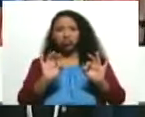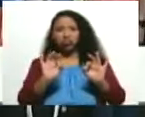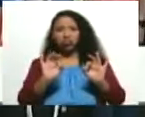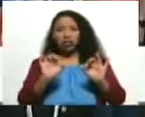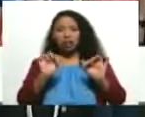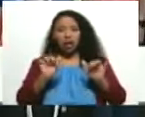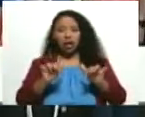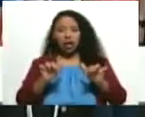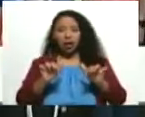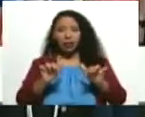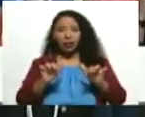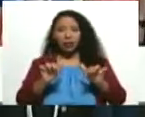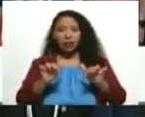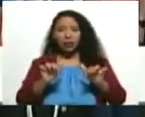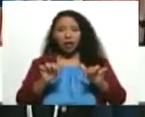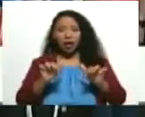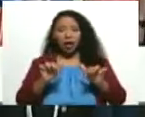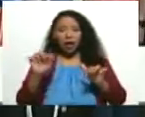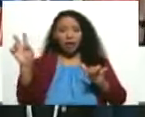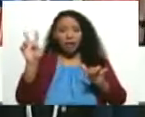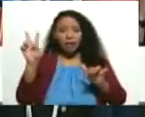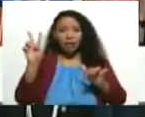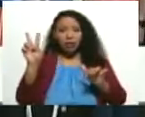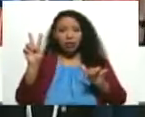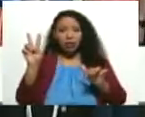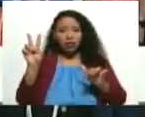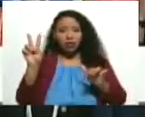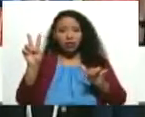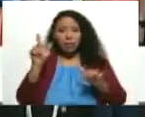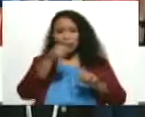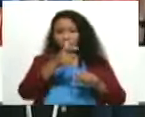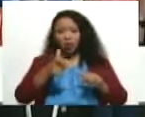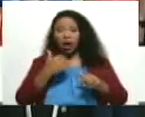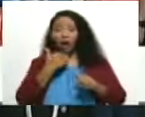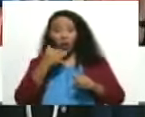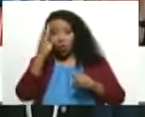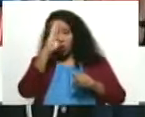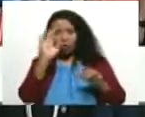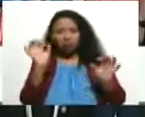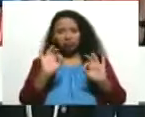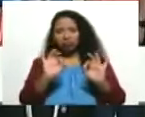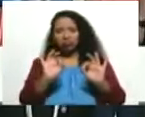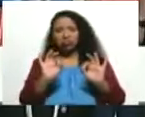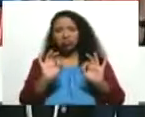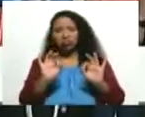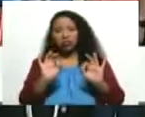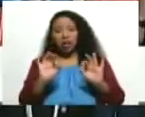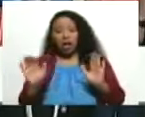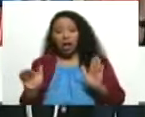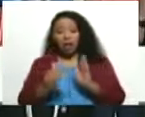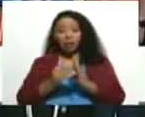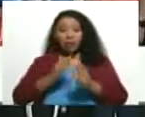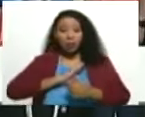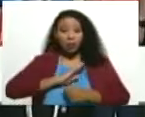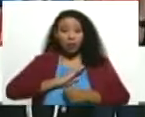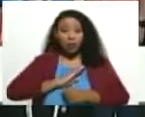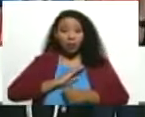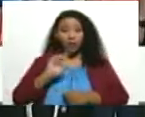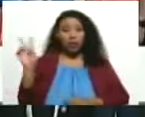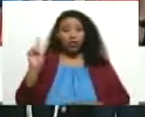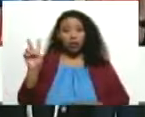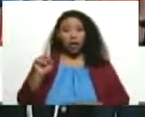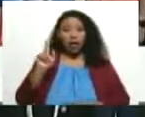espacio de tierra llamado Venezuela, nadie duda que los límites de Venezuela